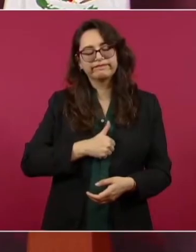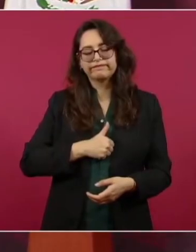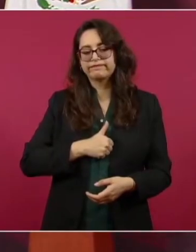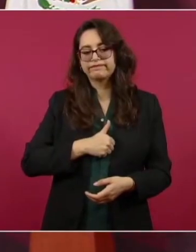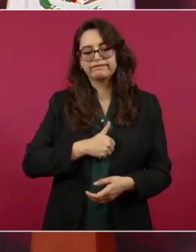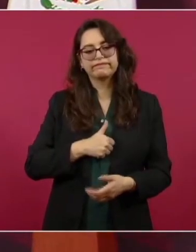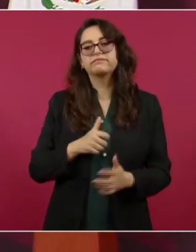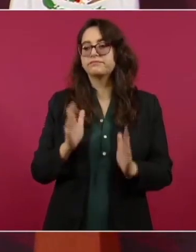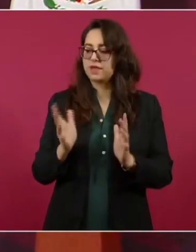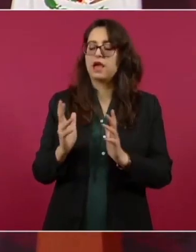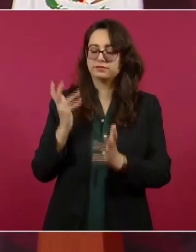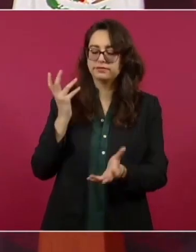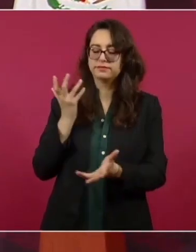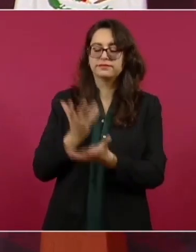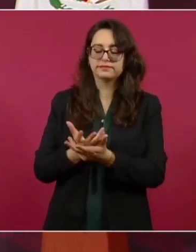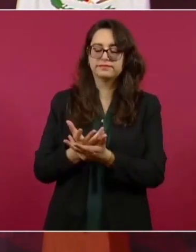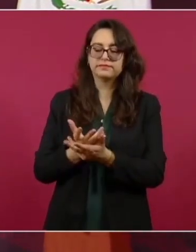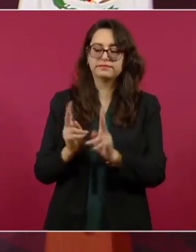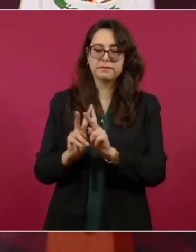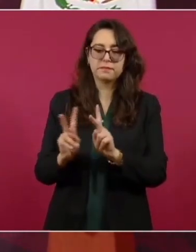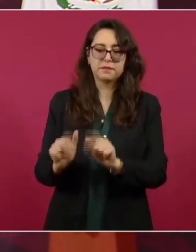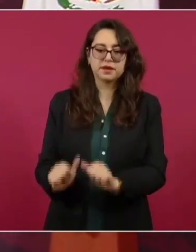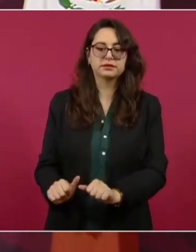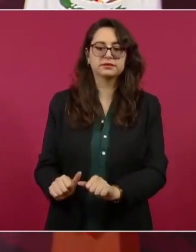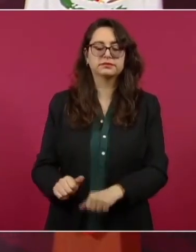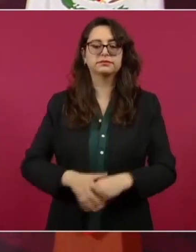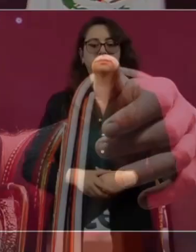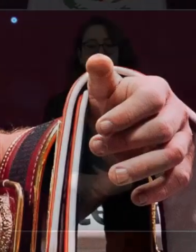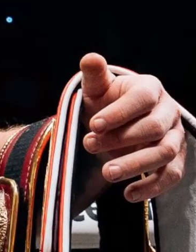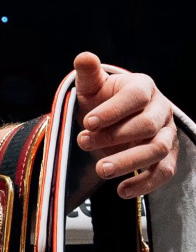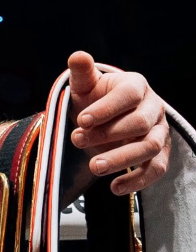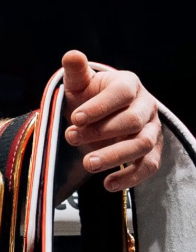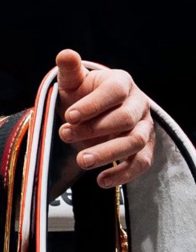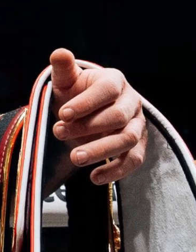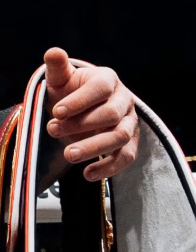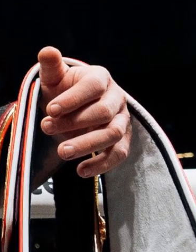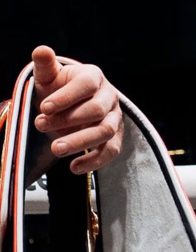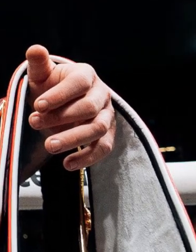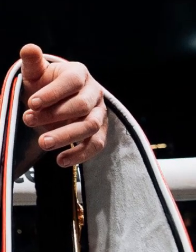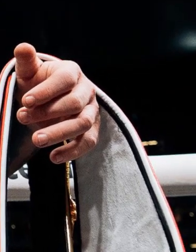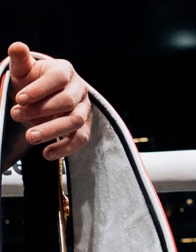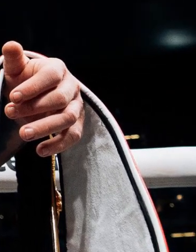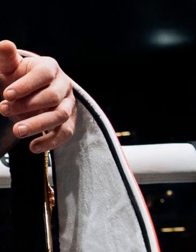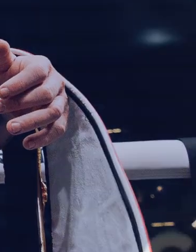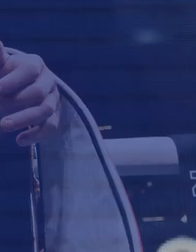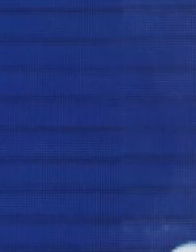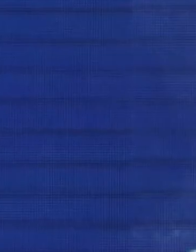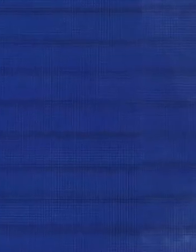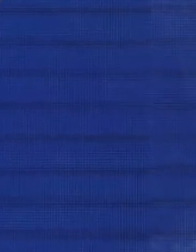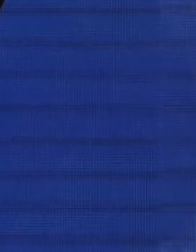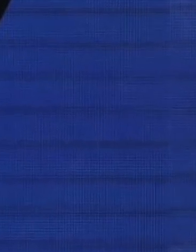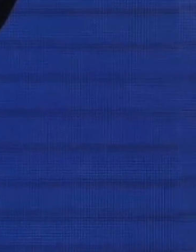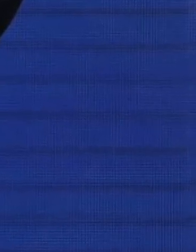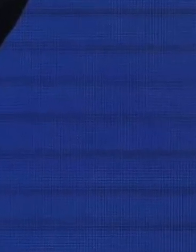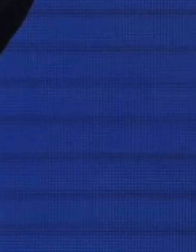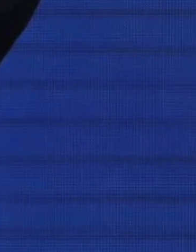durante la conferencia mañanera el presidente Andrés Manuel López Obrador felicitó al boxeador Saúl Canelo Álvarez y al piloto Sergio Checo Pérez por